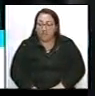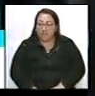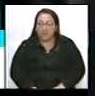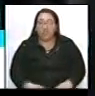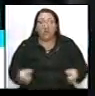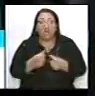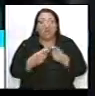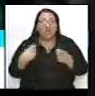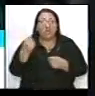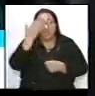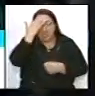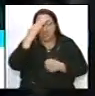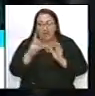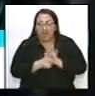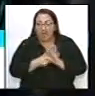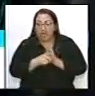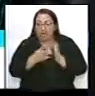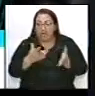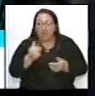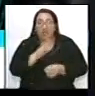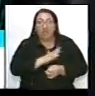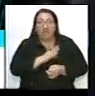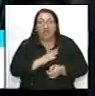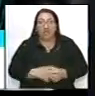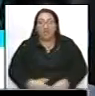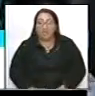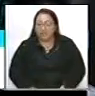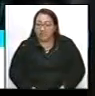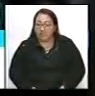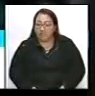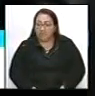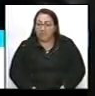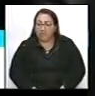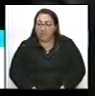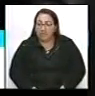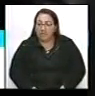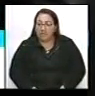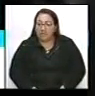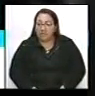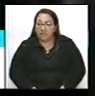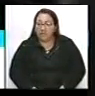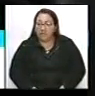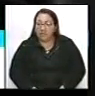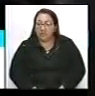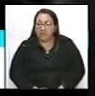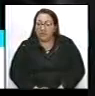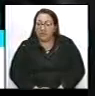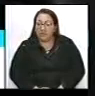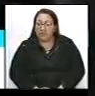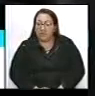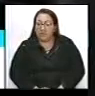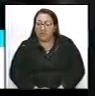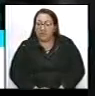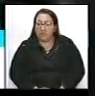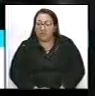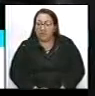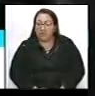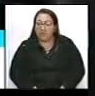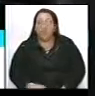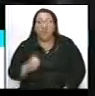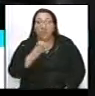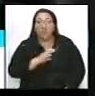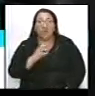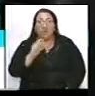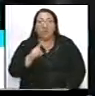de leyes, ¿no es así? Una cosa es la fiscalía, una cosa es que la fiscalía vea un delito, y otra cosa es la conducta ética